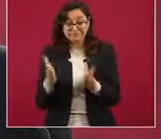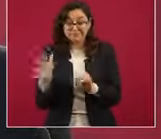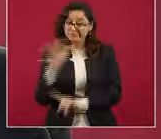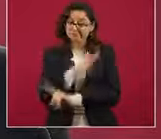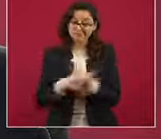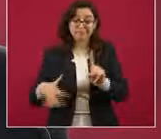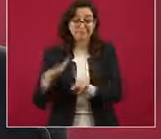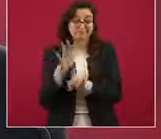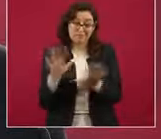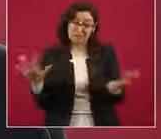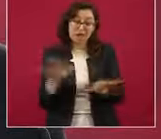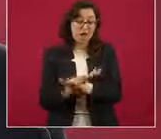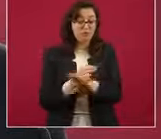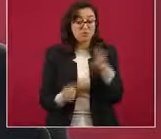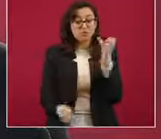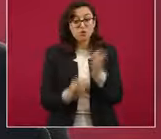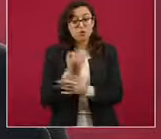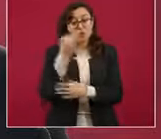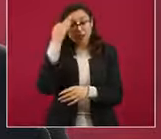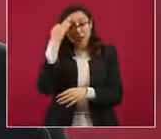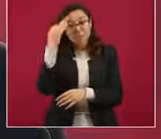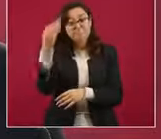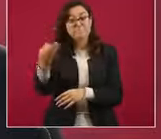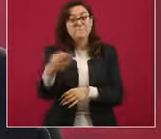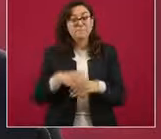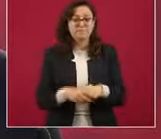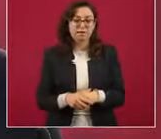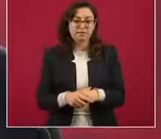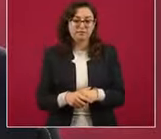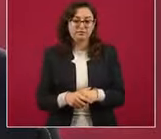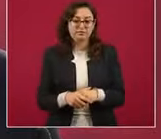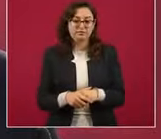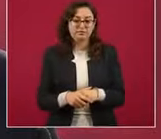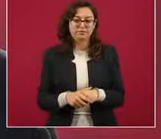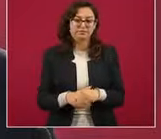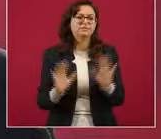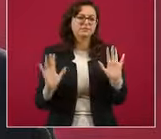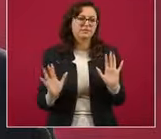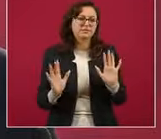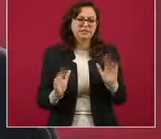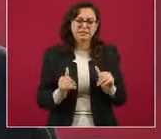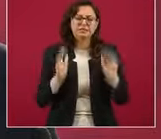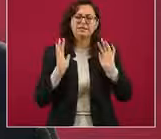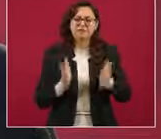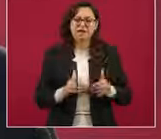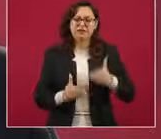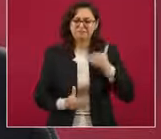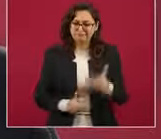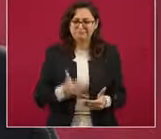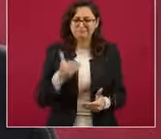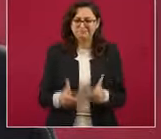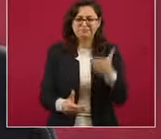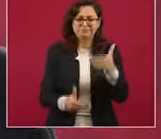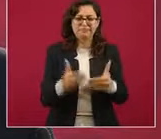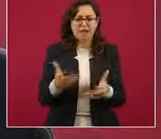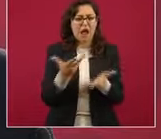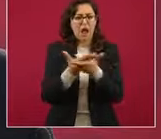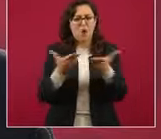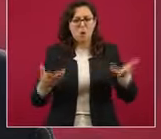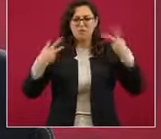y que además es mal visto ya, hemos avanzado, que es muy mal visto el